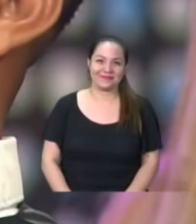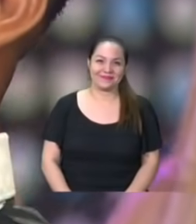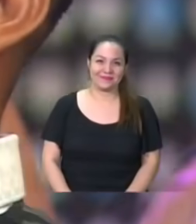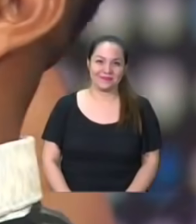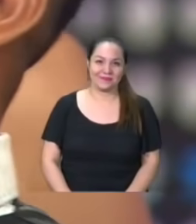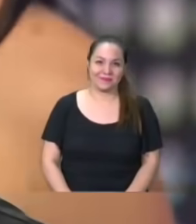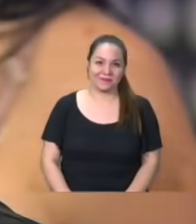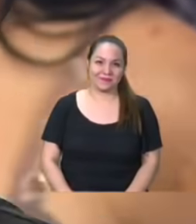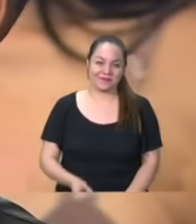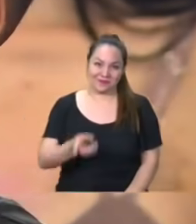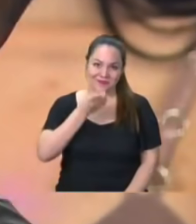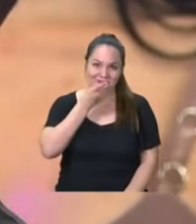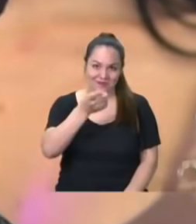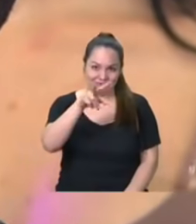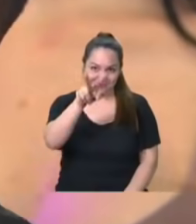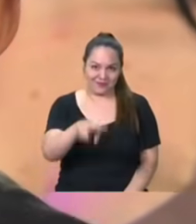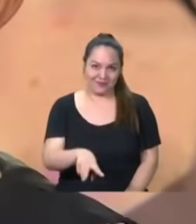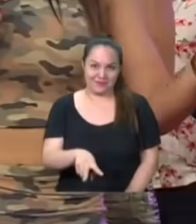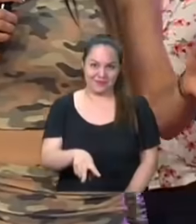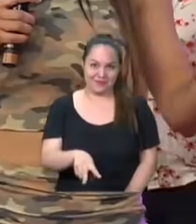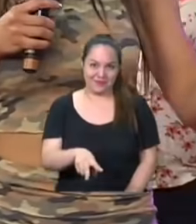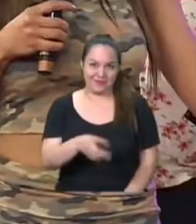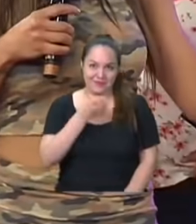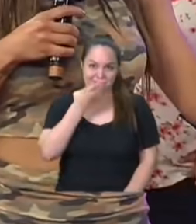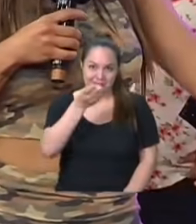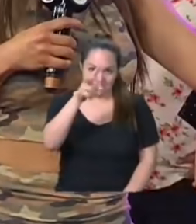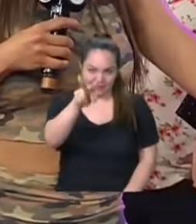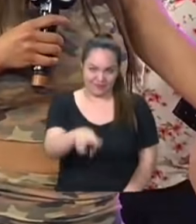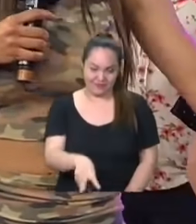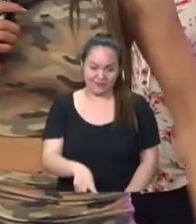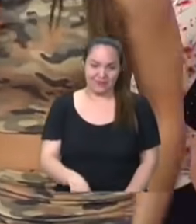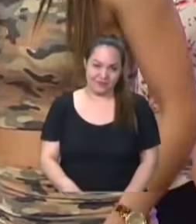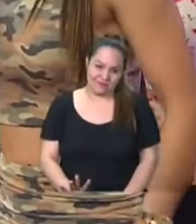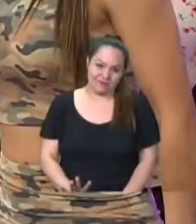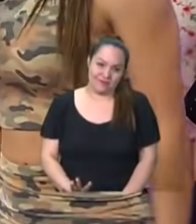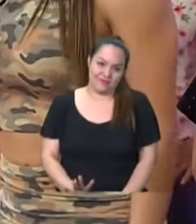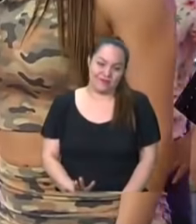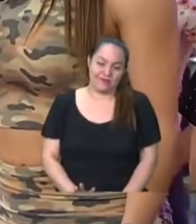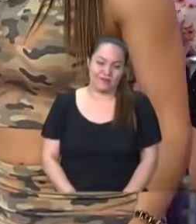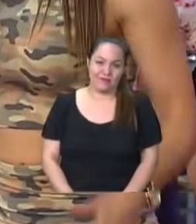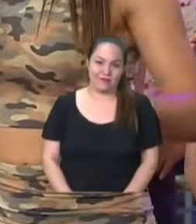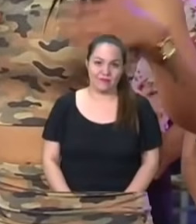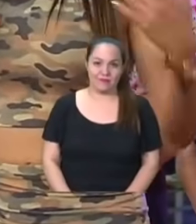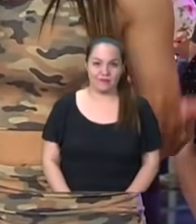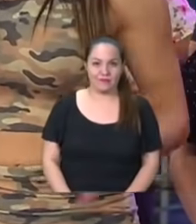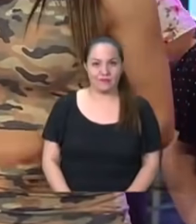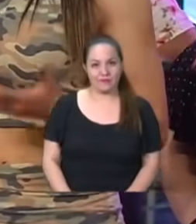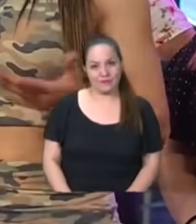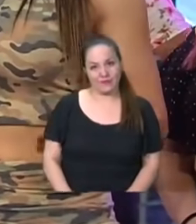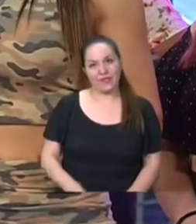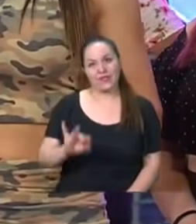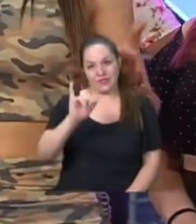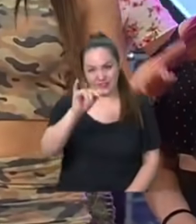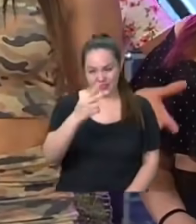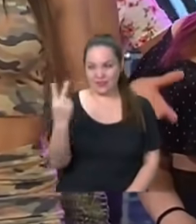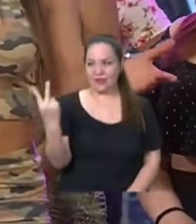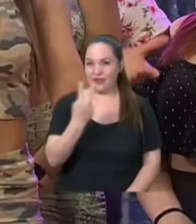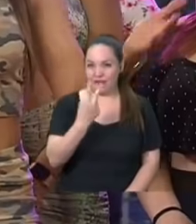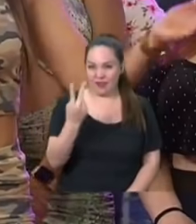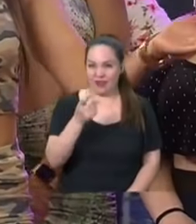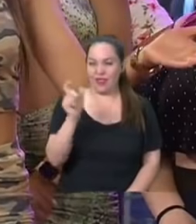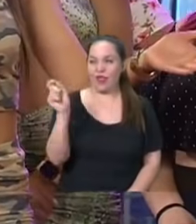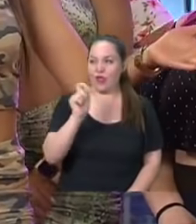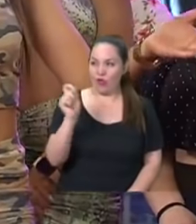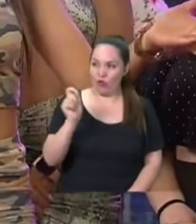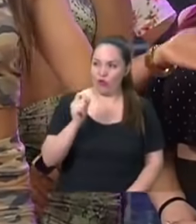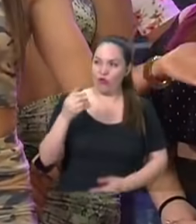No, es que la verdad. Di la verdad, no, mire, no fuimos. Bueno, yo voy a hablar. A ver, dile. Está bien, Chavis, o sea, sí fuimos pareja y todo, pero ahorita lo que